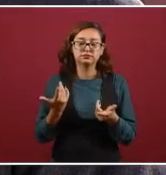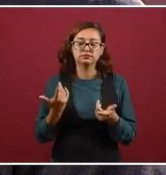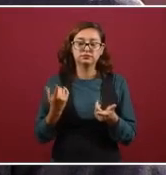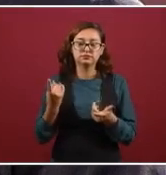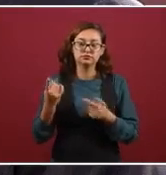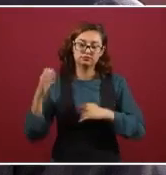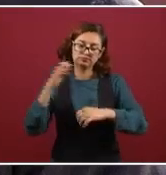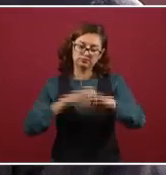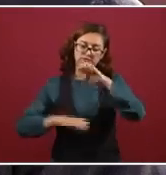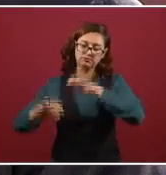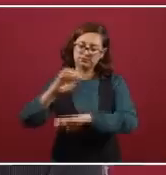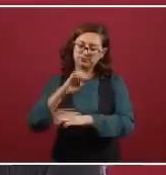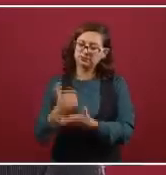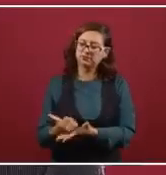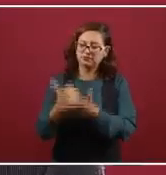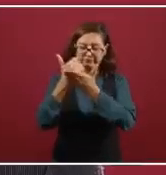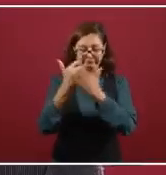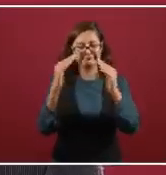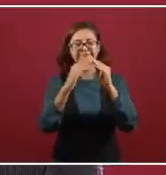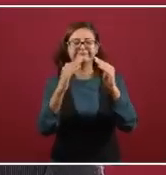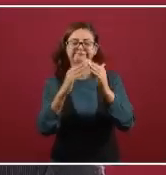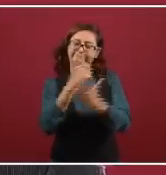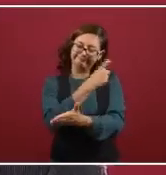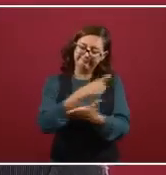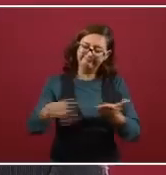nos ayude y compre la casa.